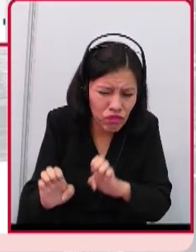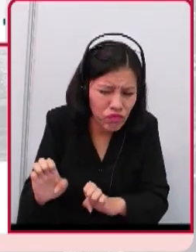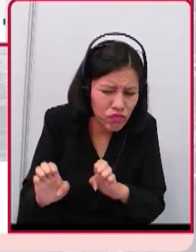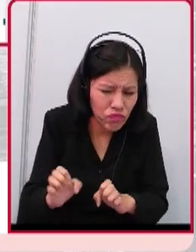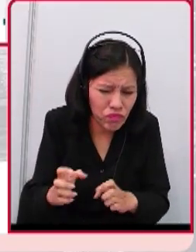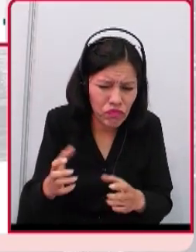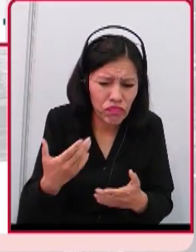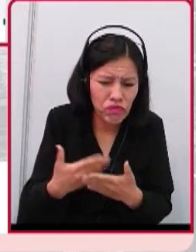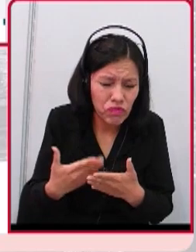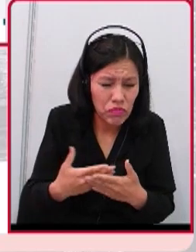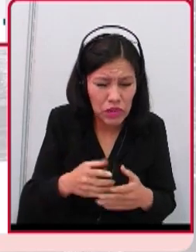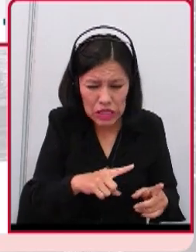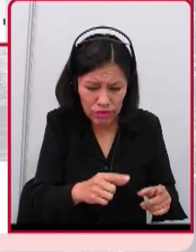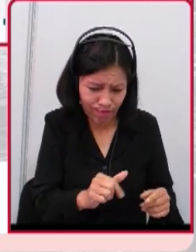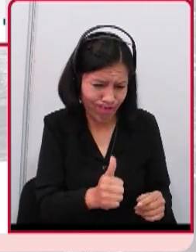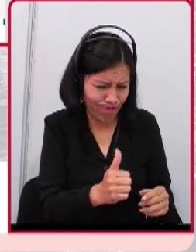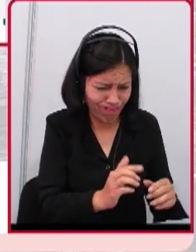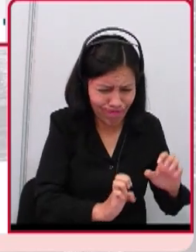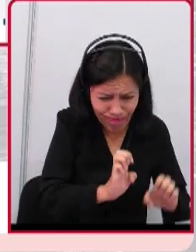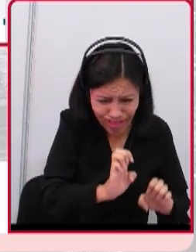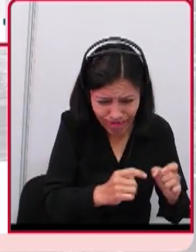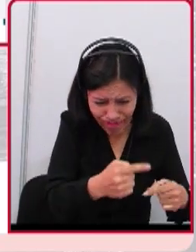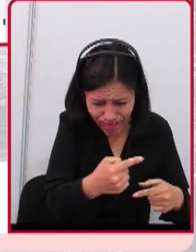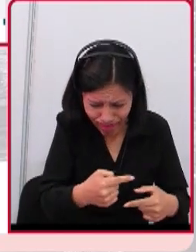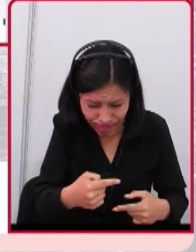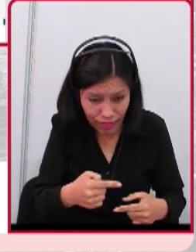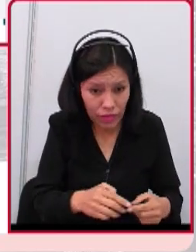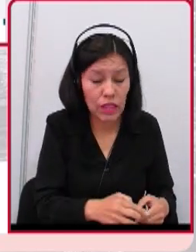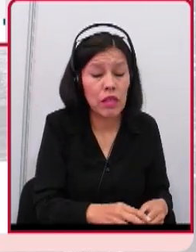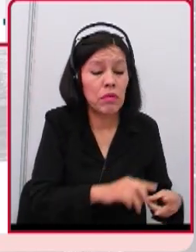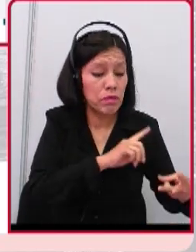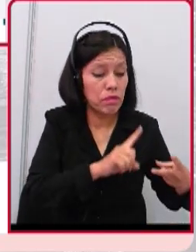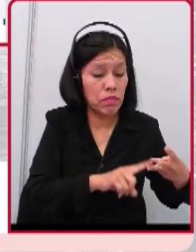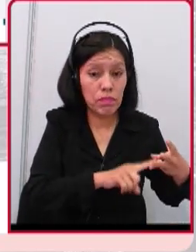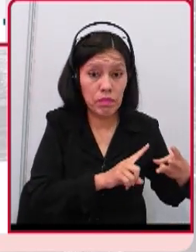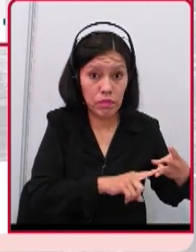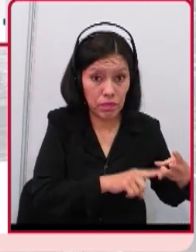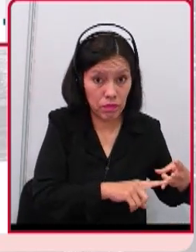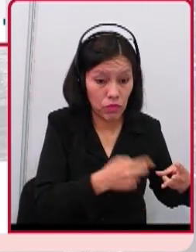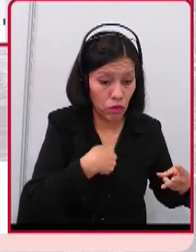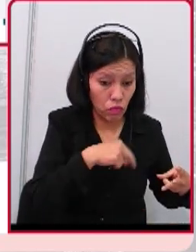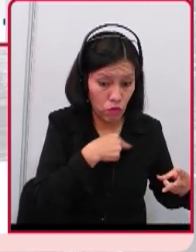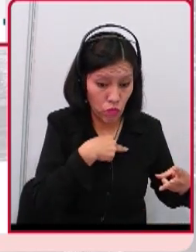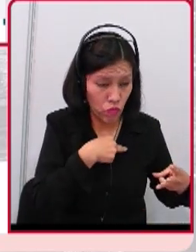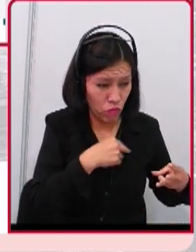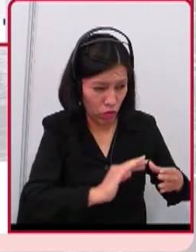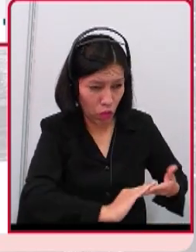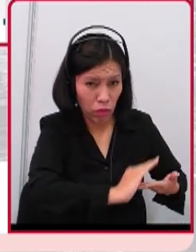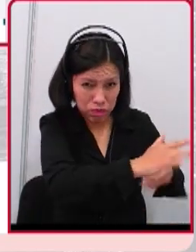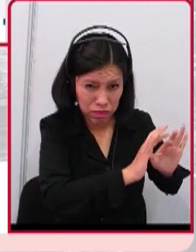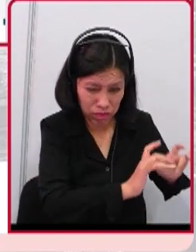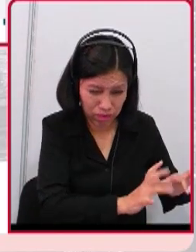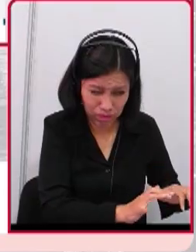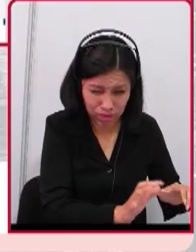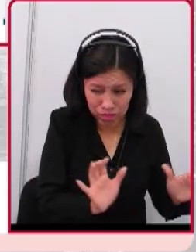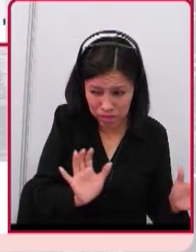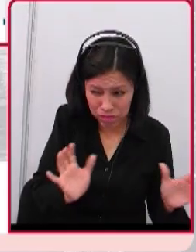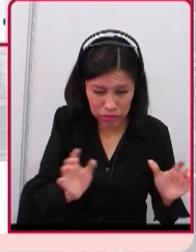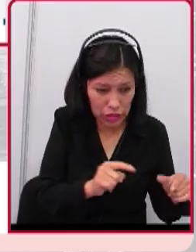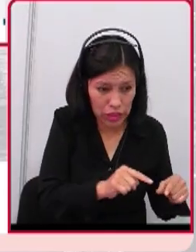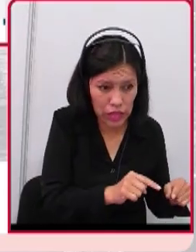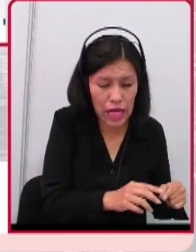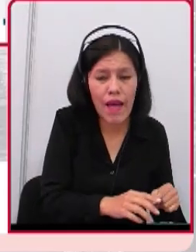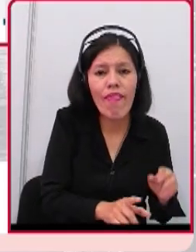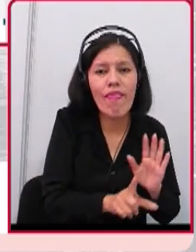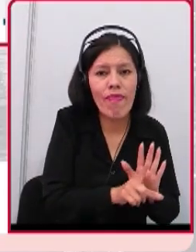Posterior a ello, nosotros simulamos las leyes. Para esto ya no utilizamos el mismo